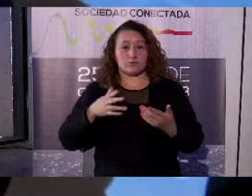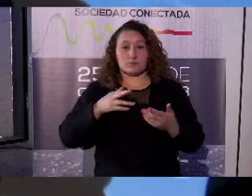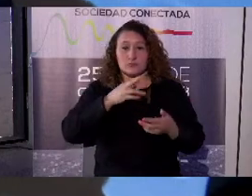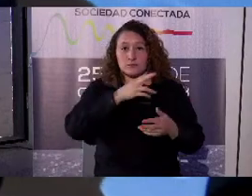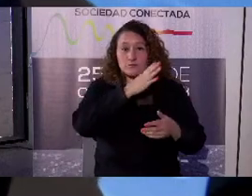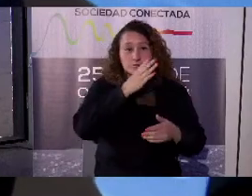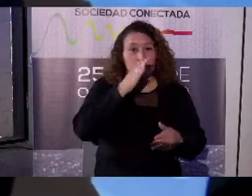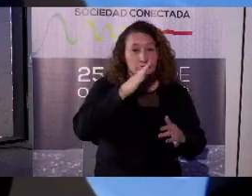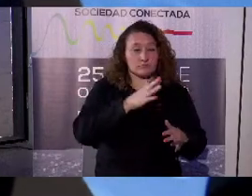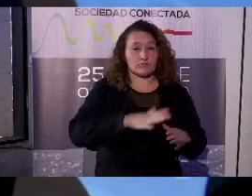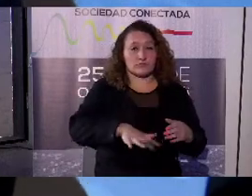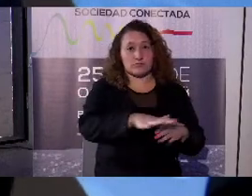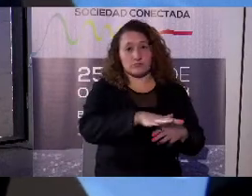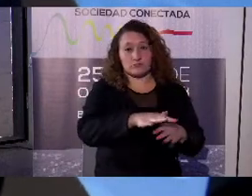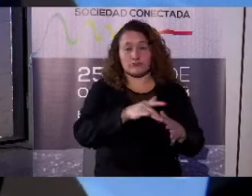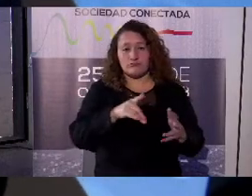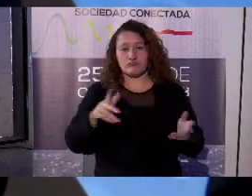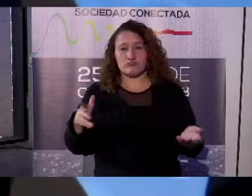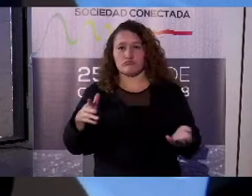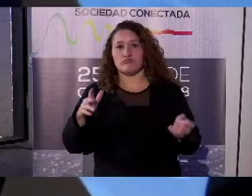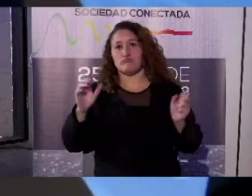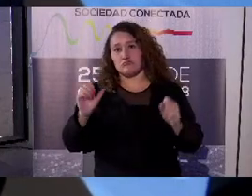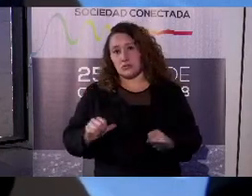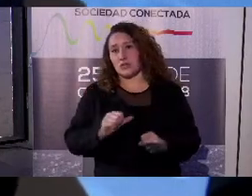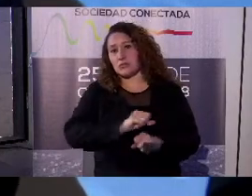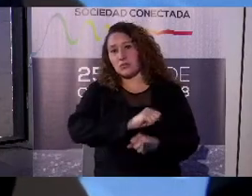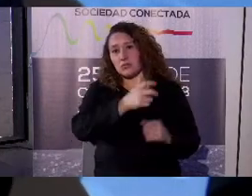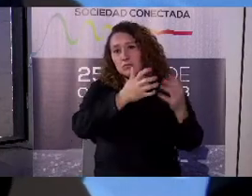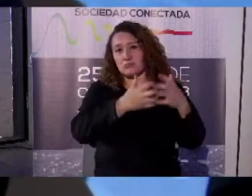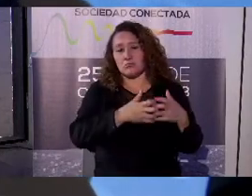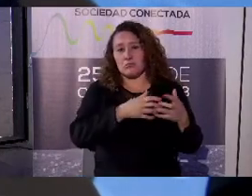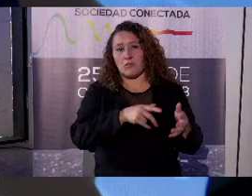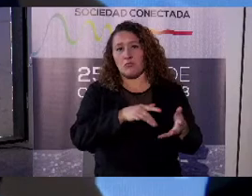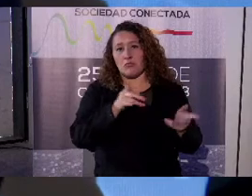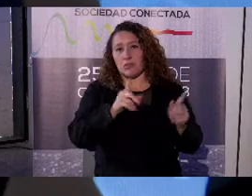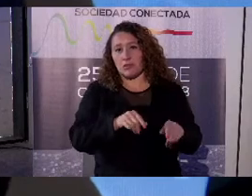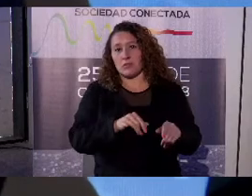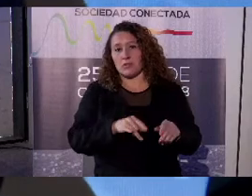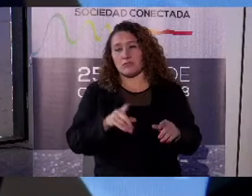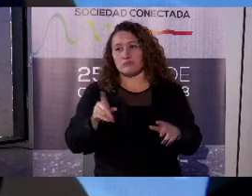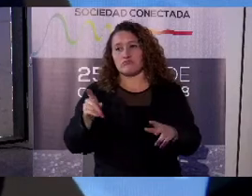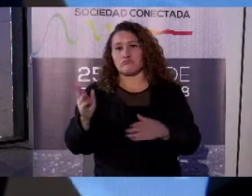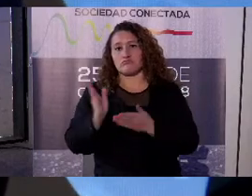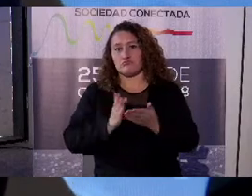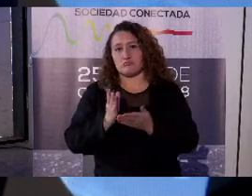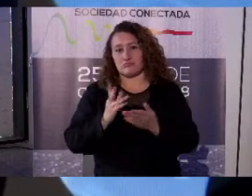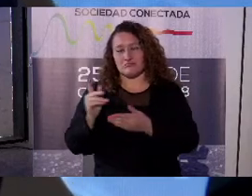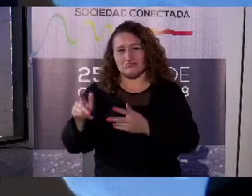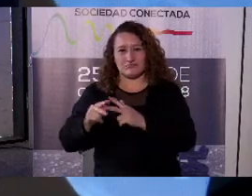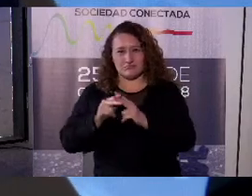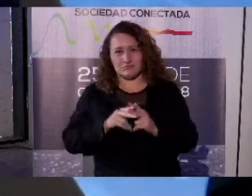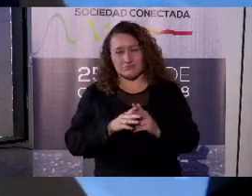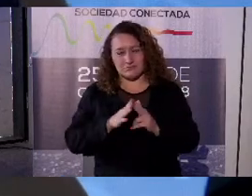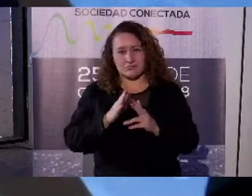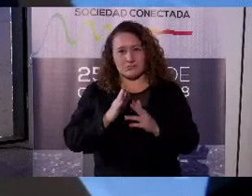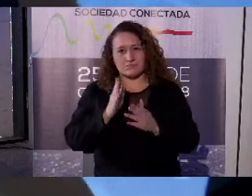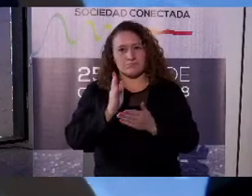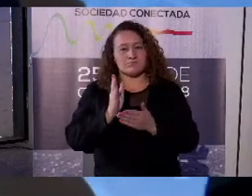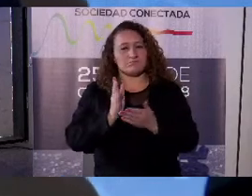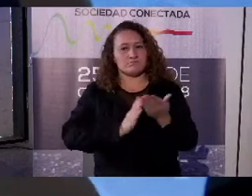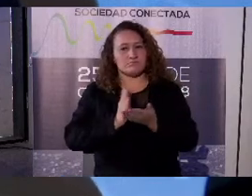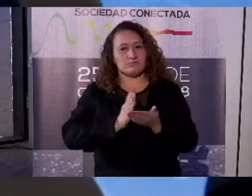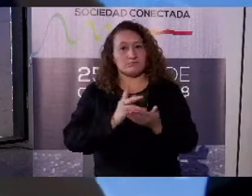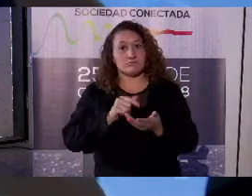infraestructura eh eh para que puedan eh ahí soportarse también los operadores incumbentes y operadores eh